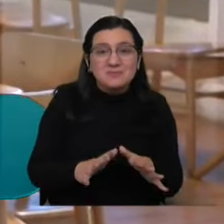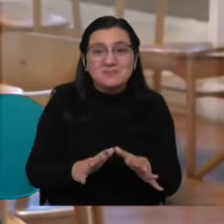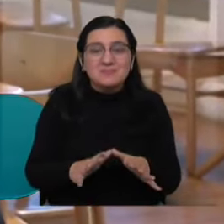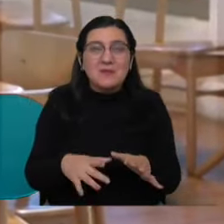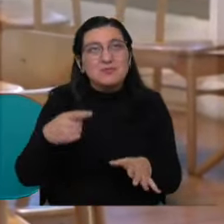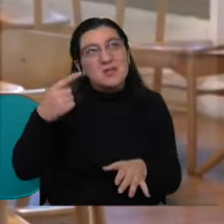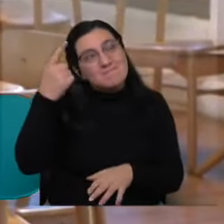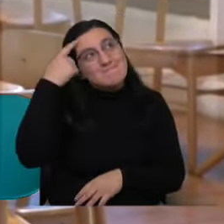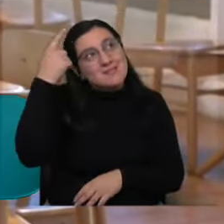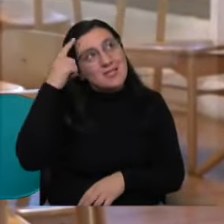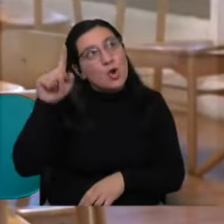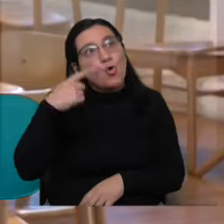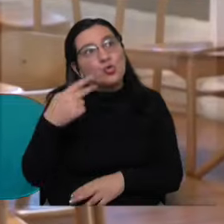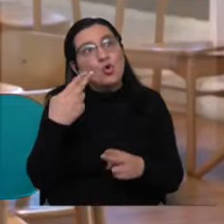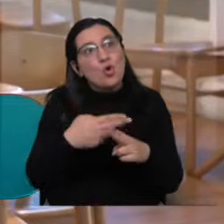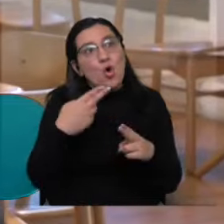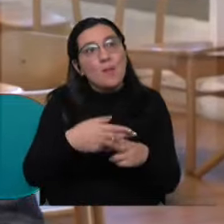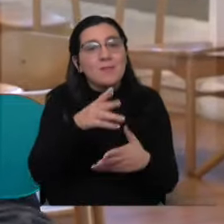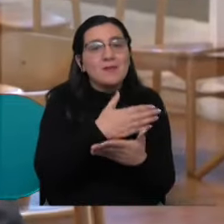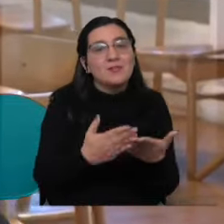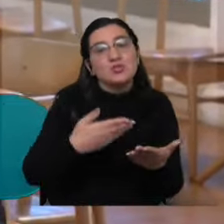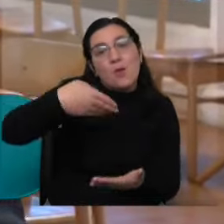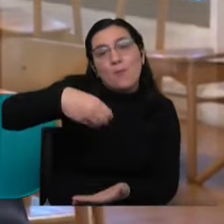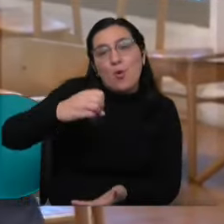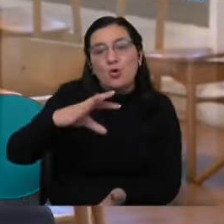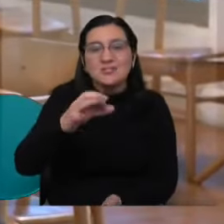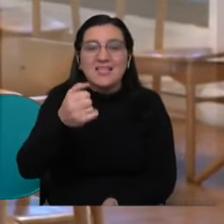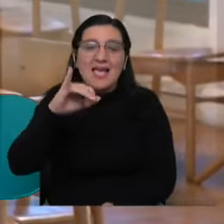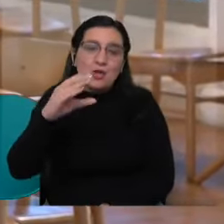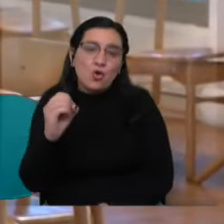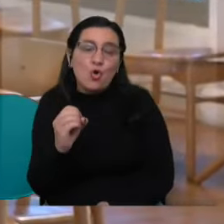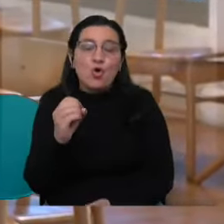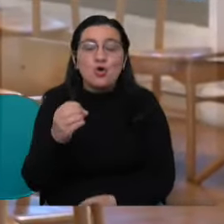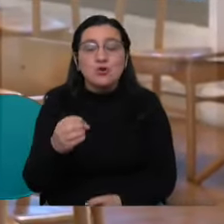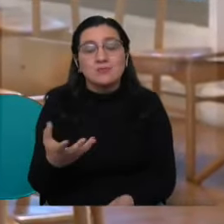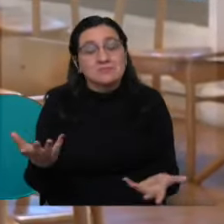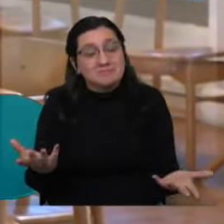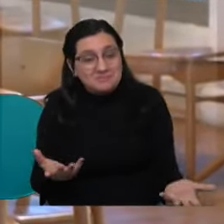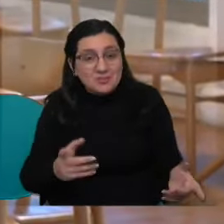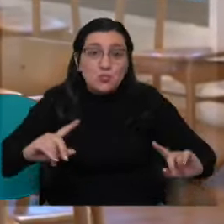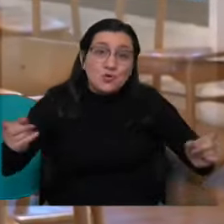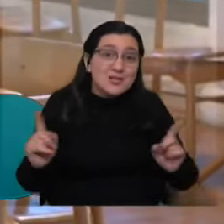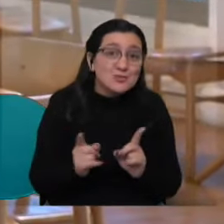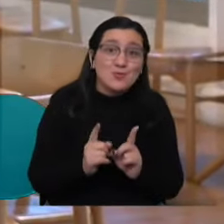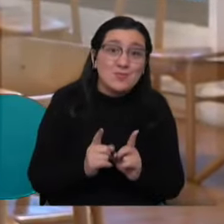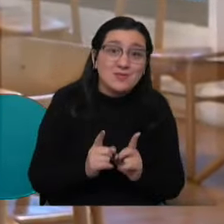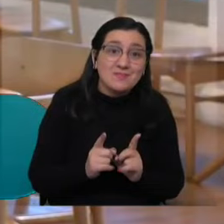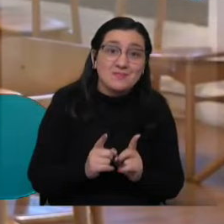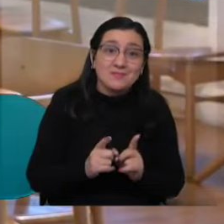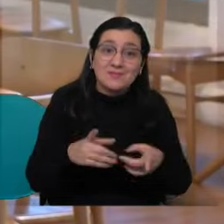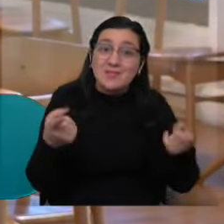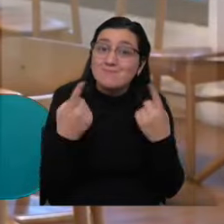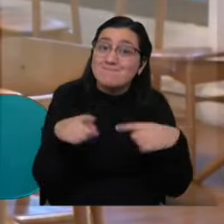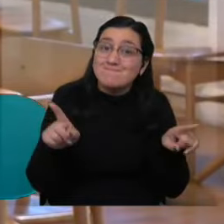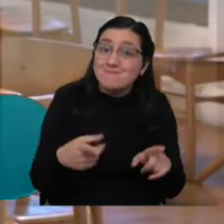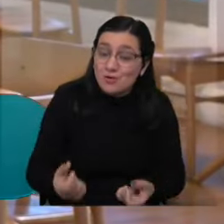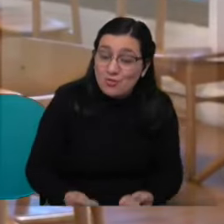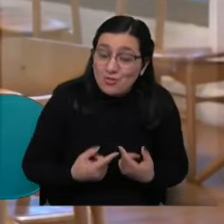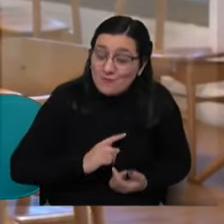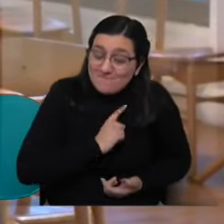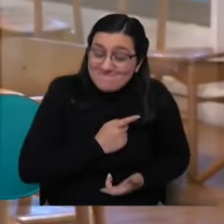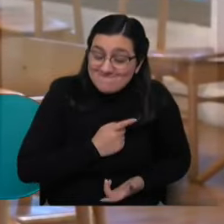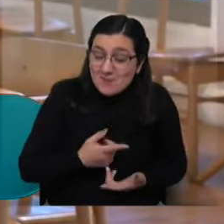un nombre un poco más poético y así surgió este mosaico Sinfónico que en realidad es eso es un resumen de de obras que nos llenaron mucho en este primer